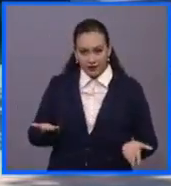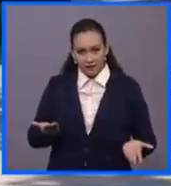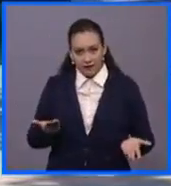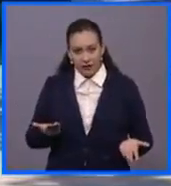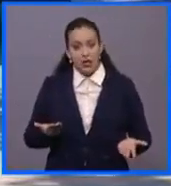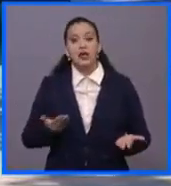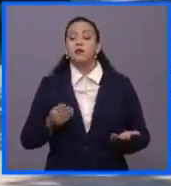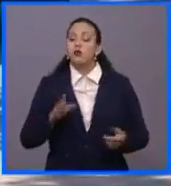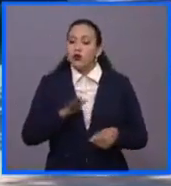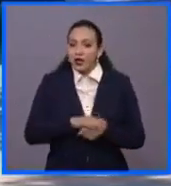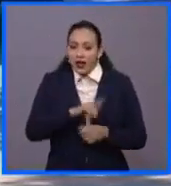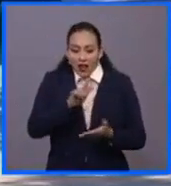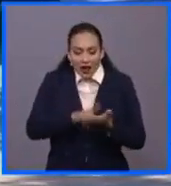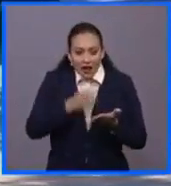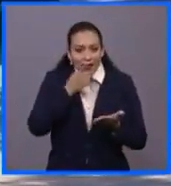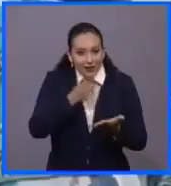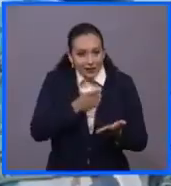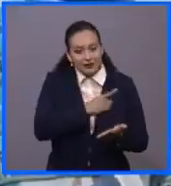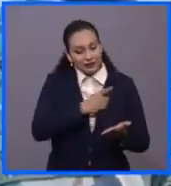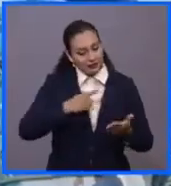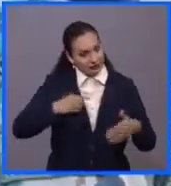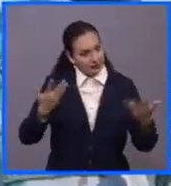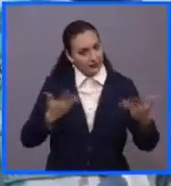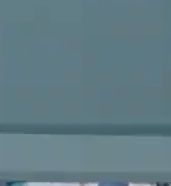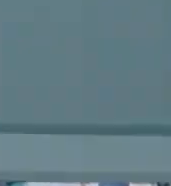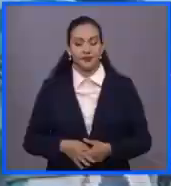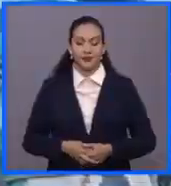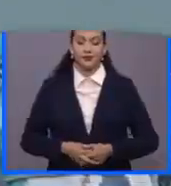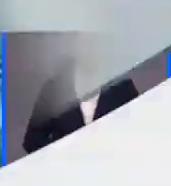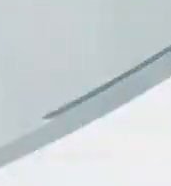la formación castrense.